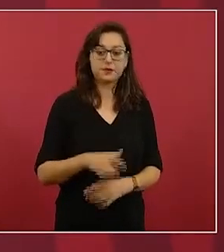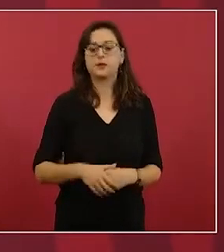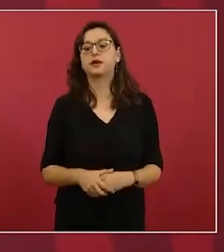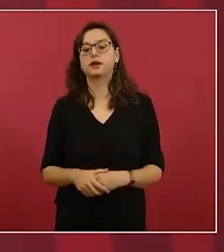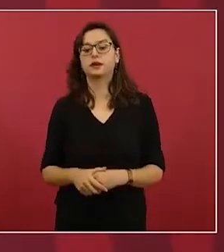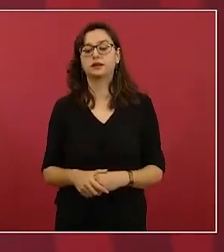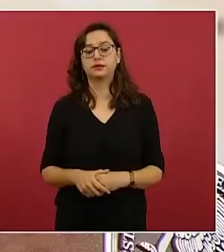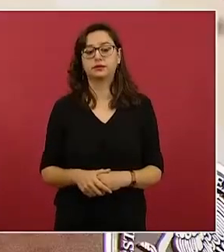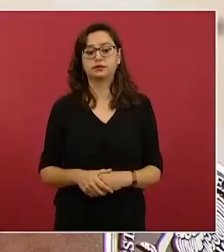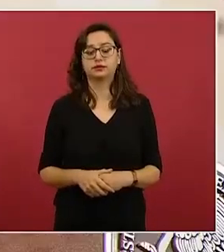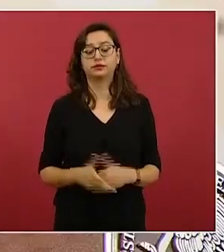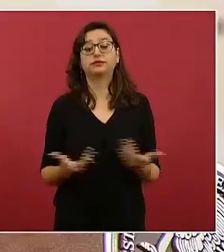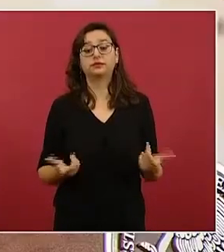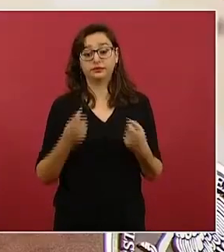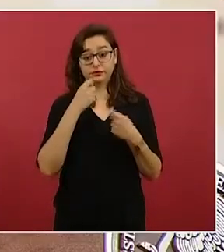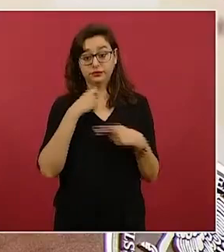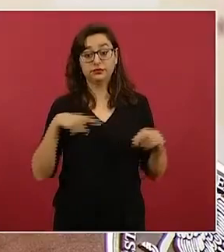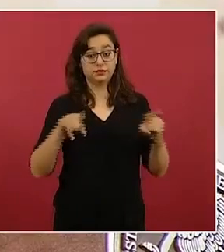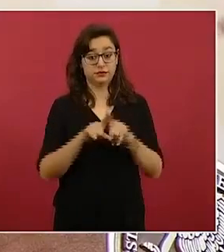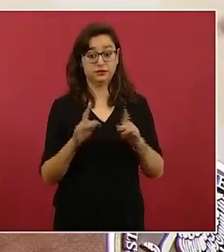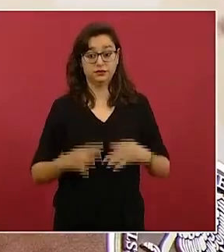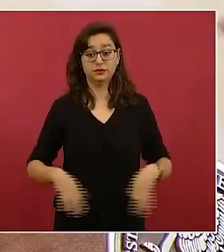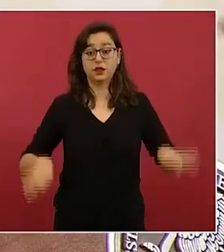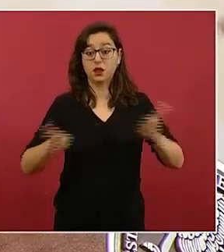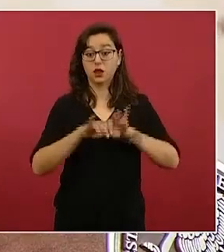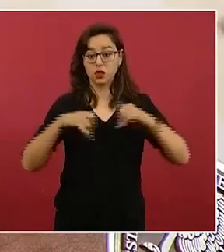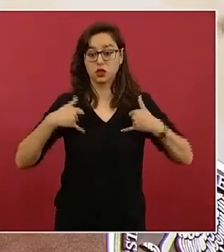También para los jóvenes.